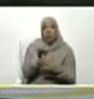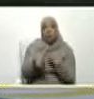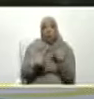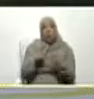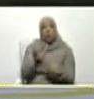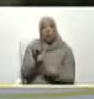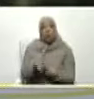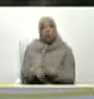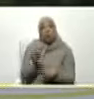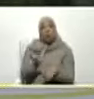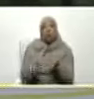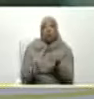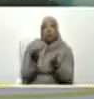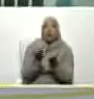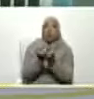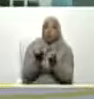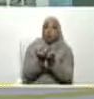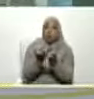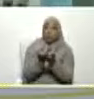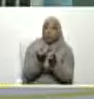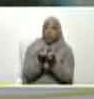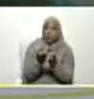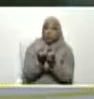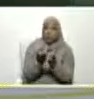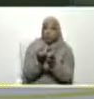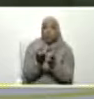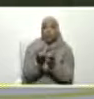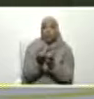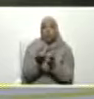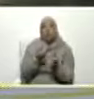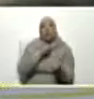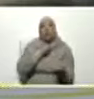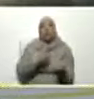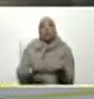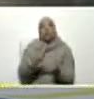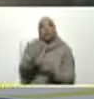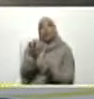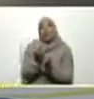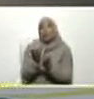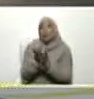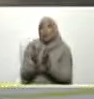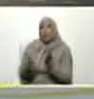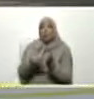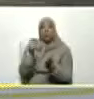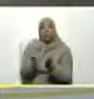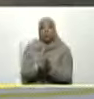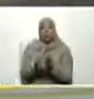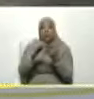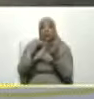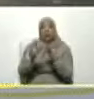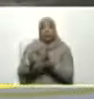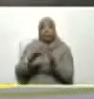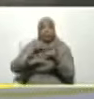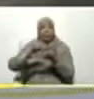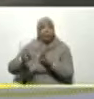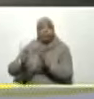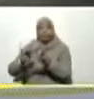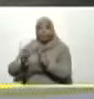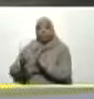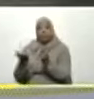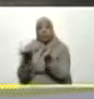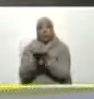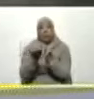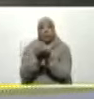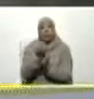como en algunas escuelas. Tuvimos pérdida total de 3 escuelas que se las llevó el río, completica. Las